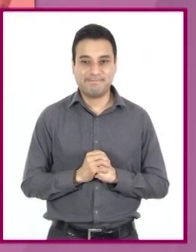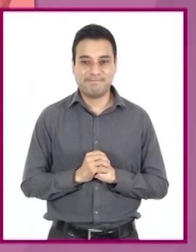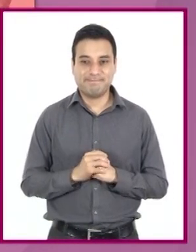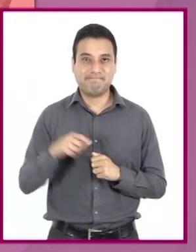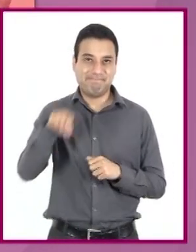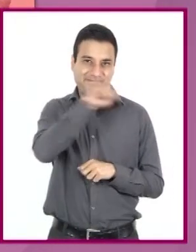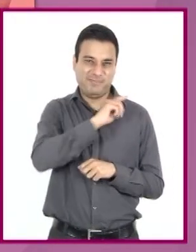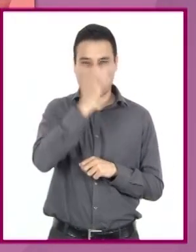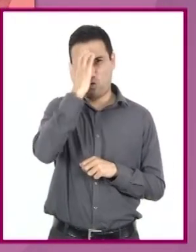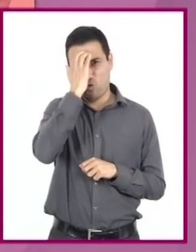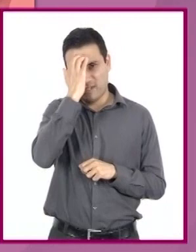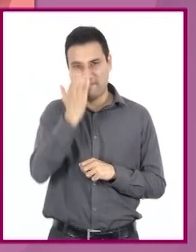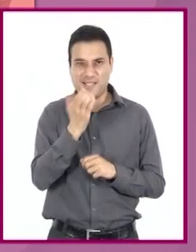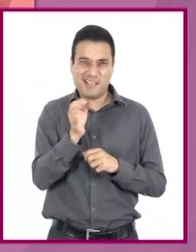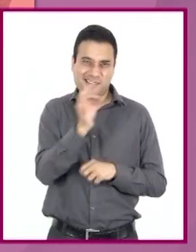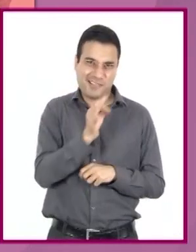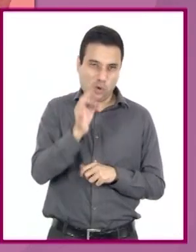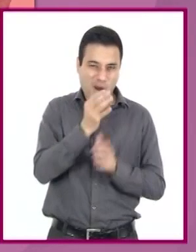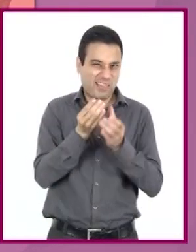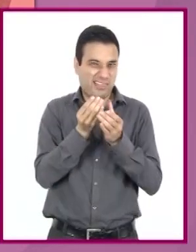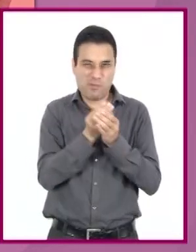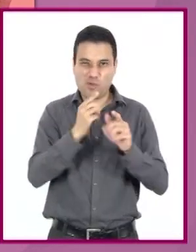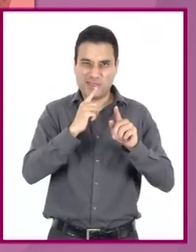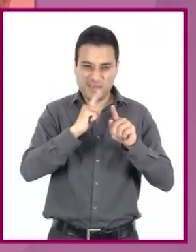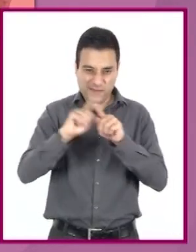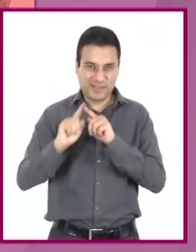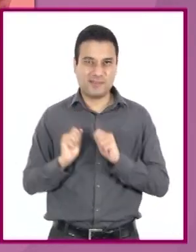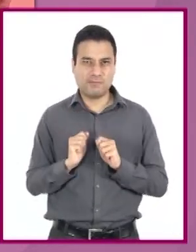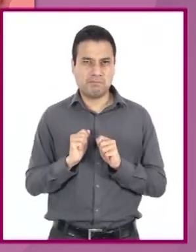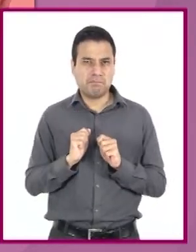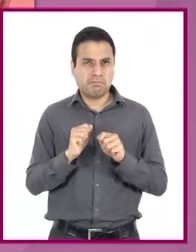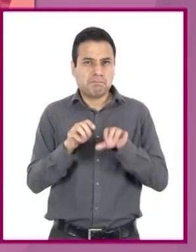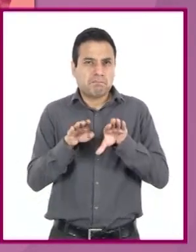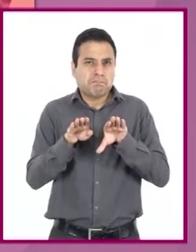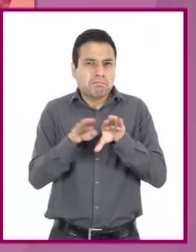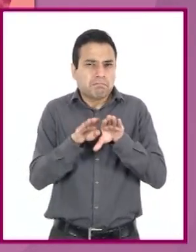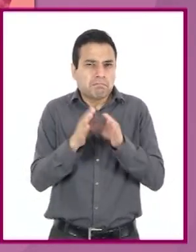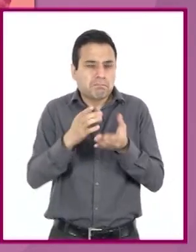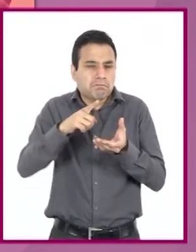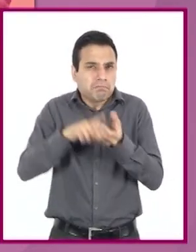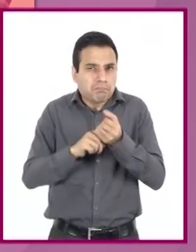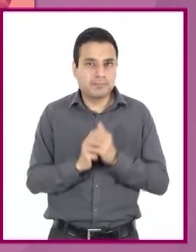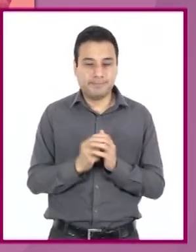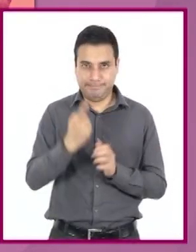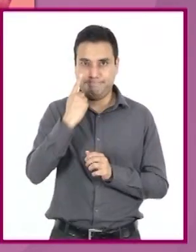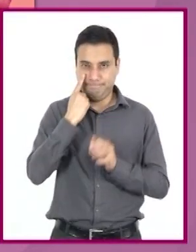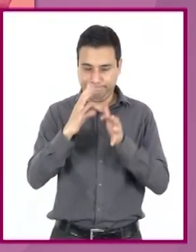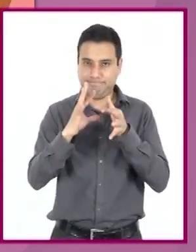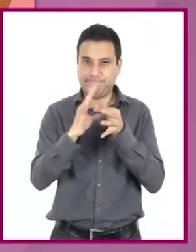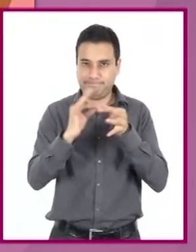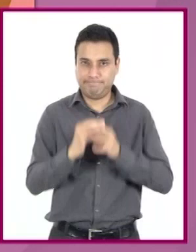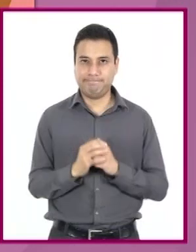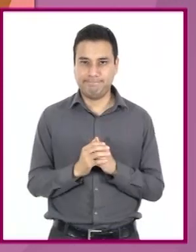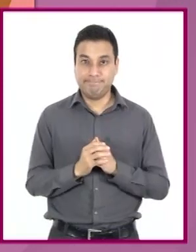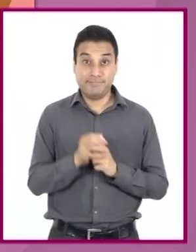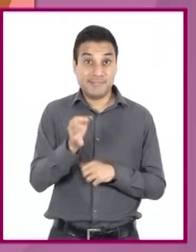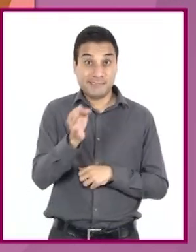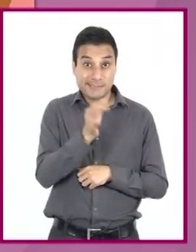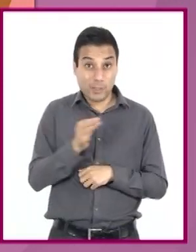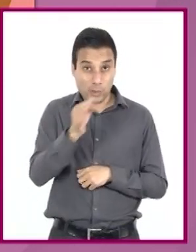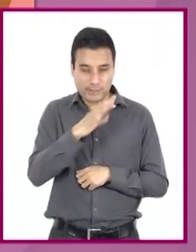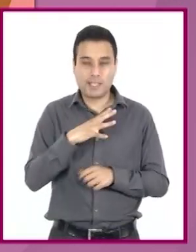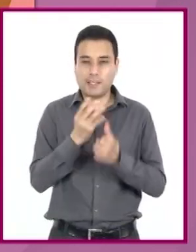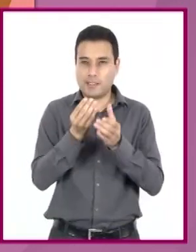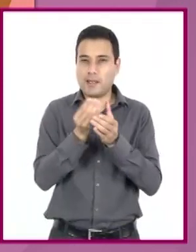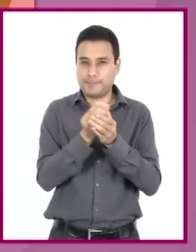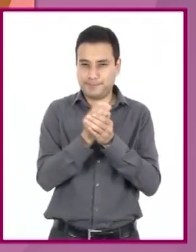conocer los diferentes tipos de células que existen y sus estructuras básicas. Por sus estructuras u organelos, las células se dividen